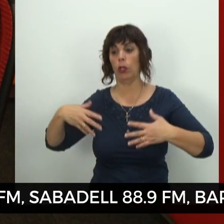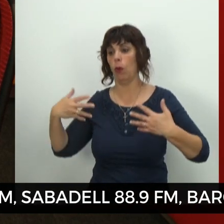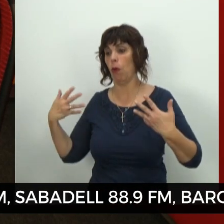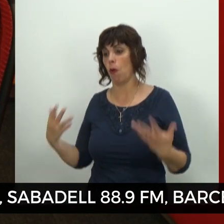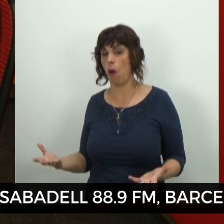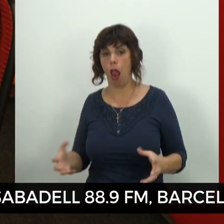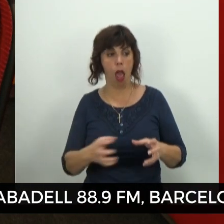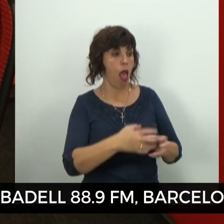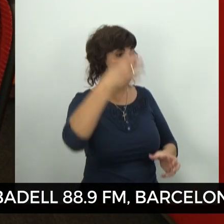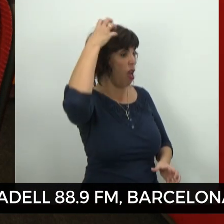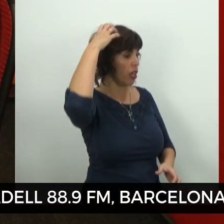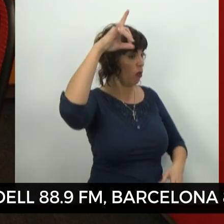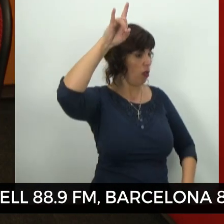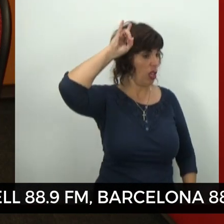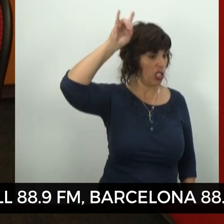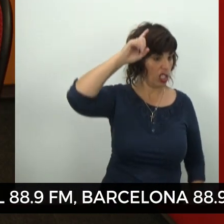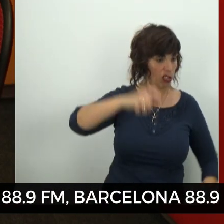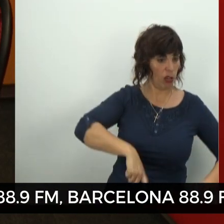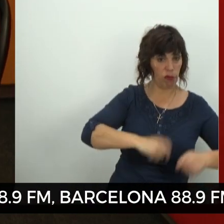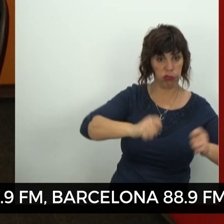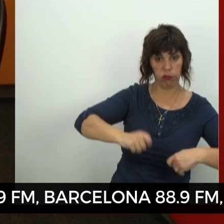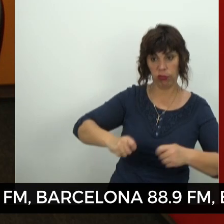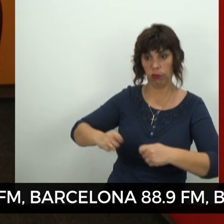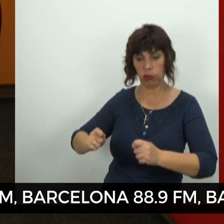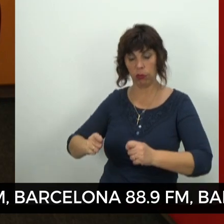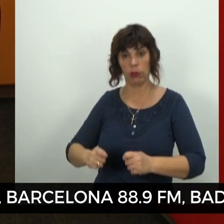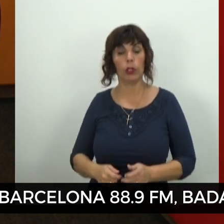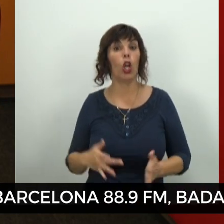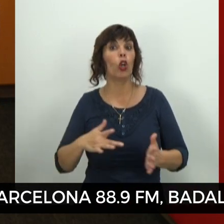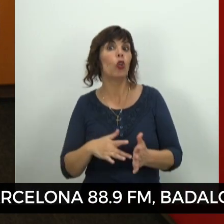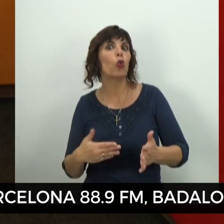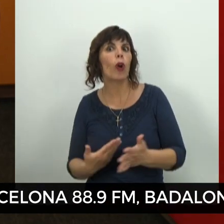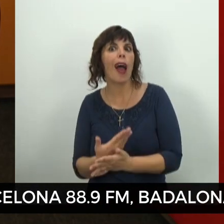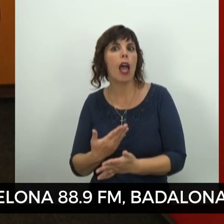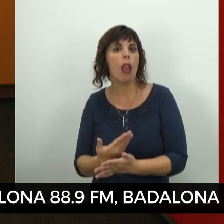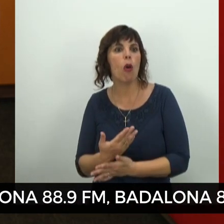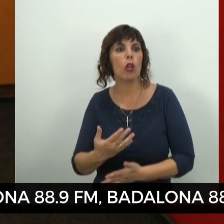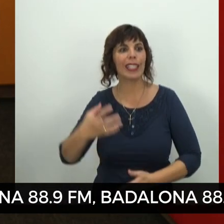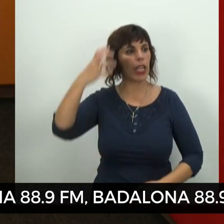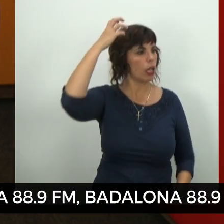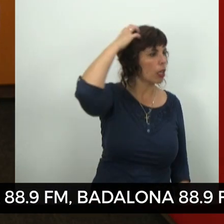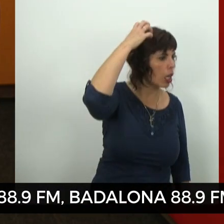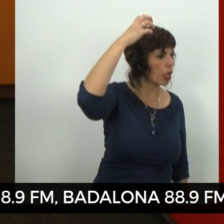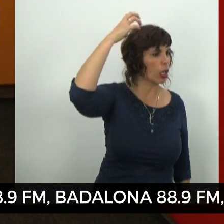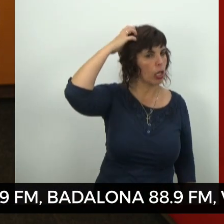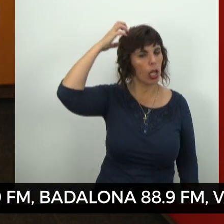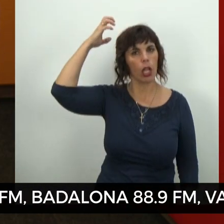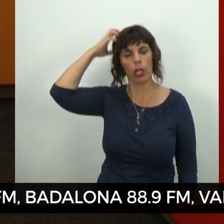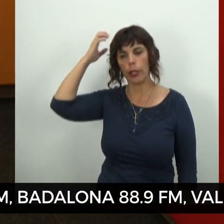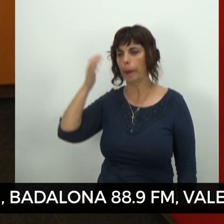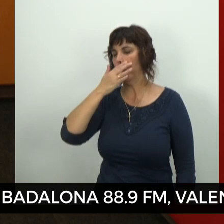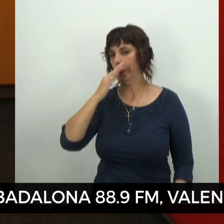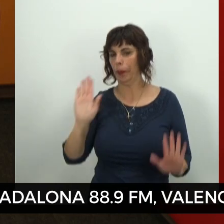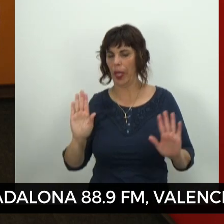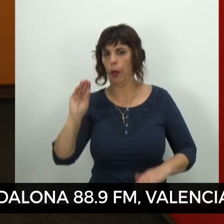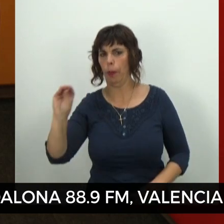Satanás. Y en los días de estos reyes. Pero pregunta, ¿cómo el reino de Satanás